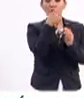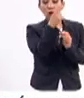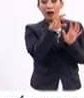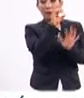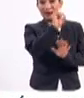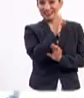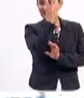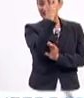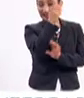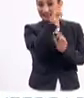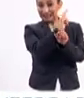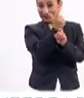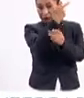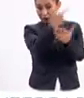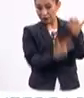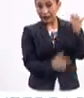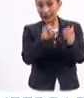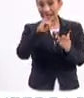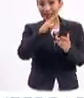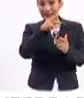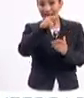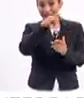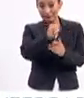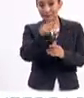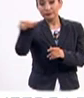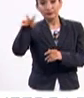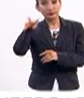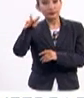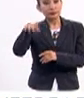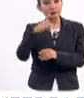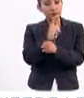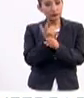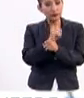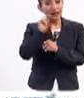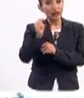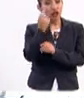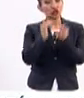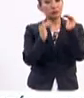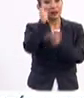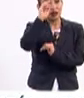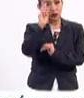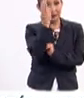oferta de 23 licenciaturas e ingenierías y 19 carreras de técnico